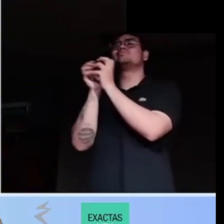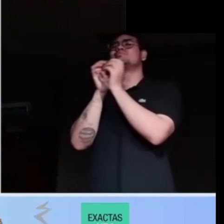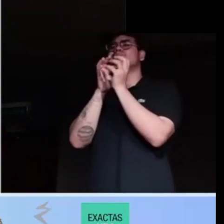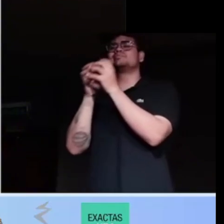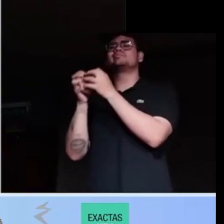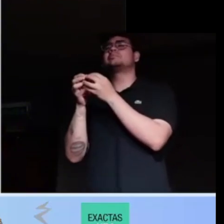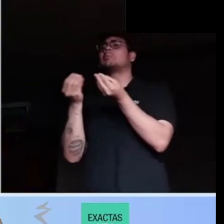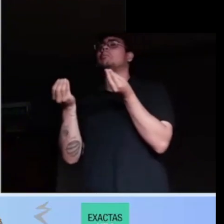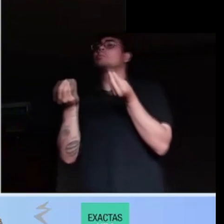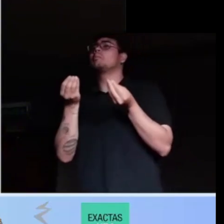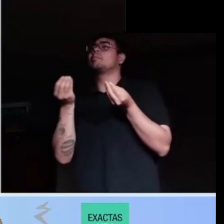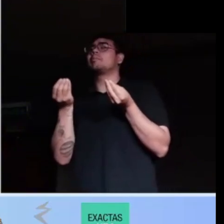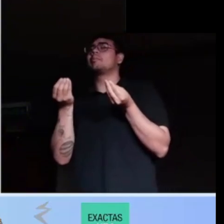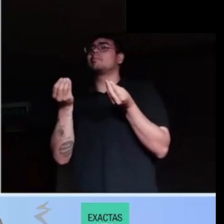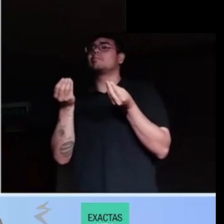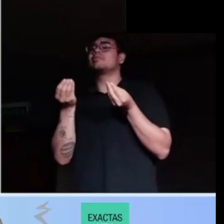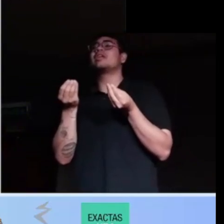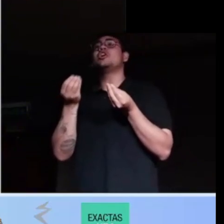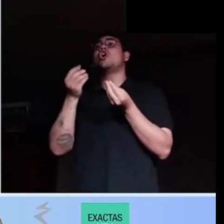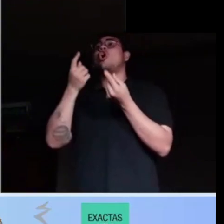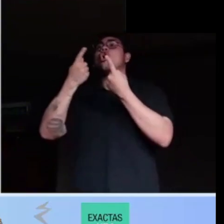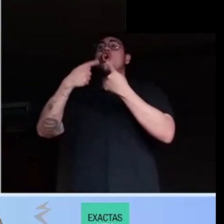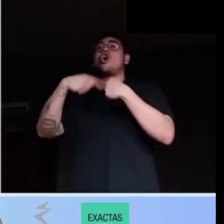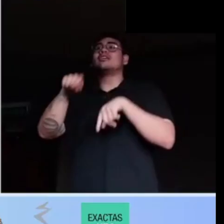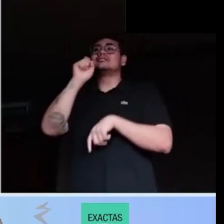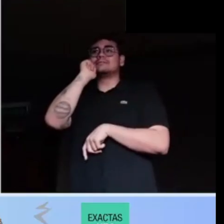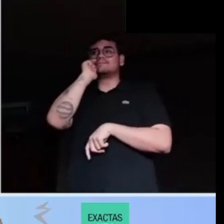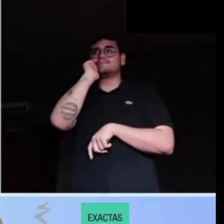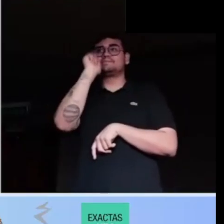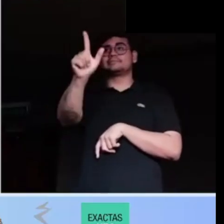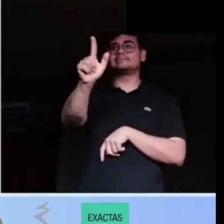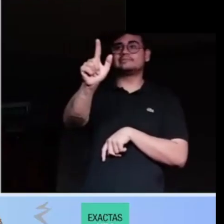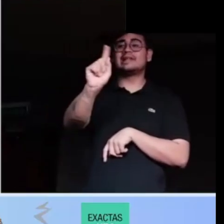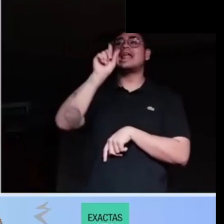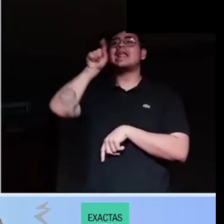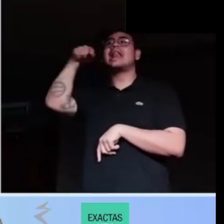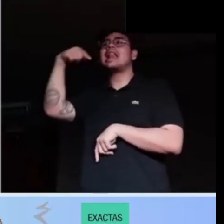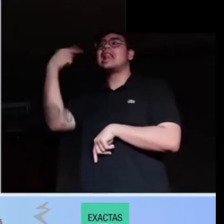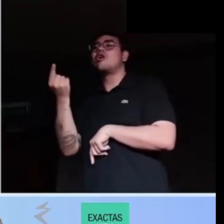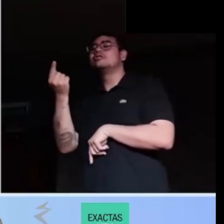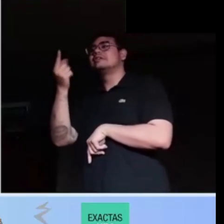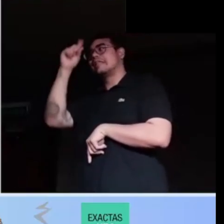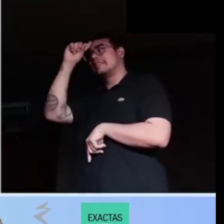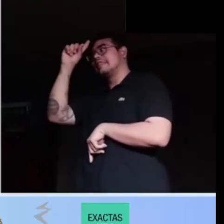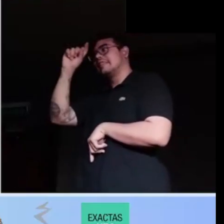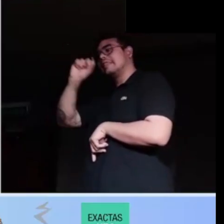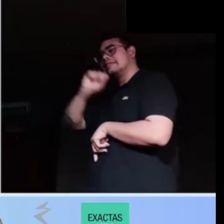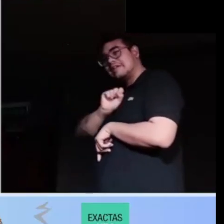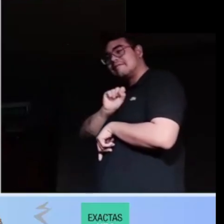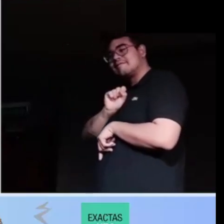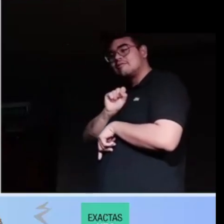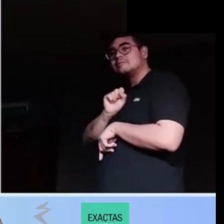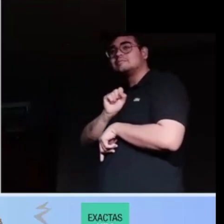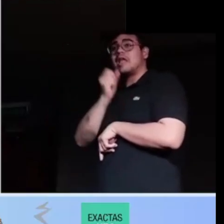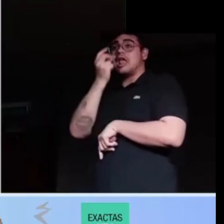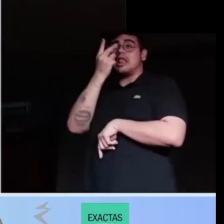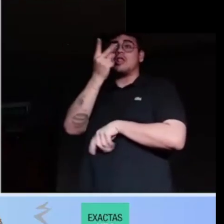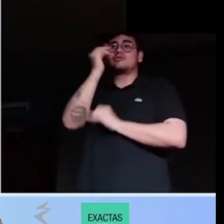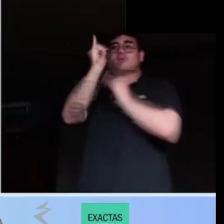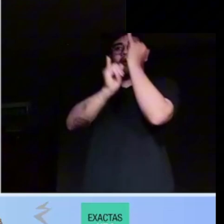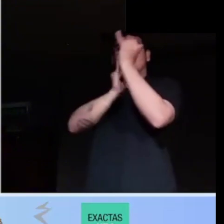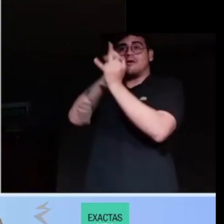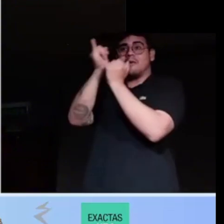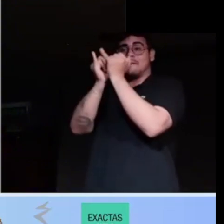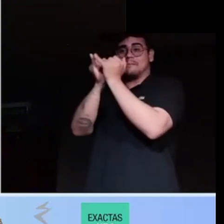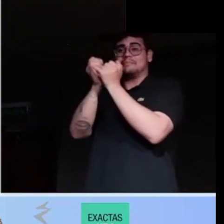hemos logrado y los desafíos que hemos contraído, perdón. Un poco lo que hemos logrado, desde luego, es construir